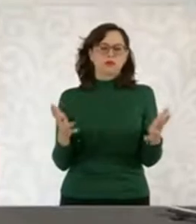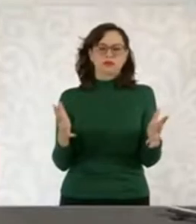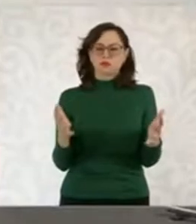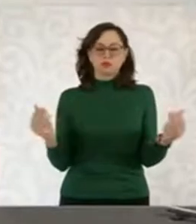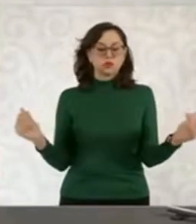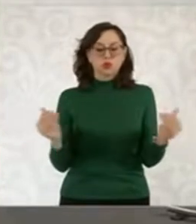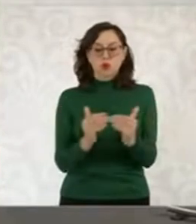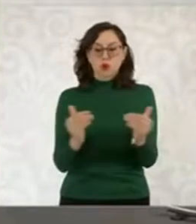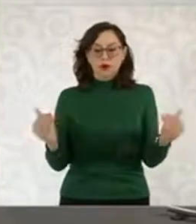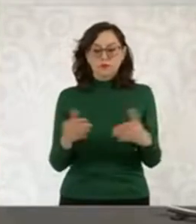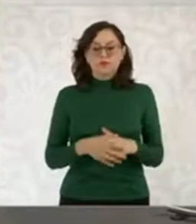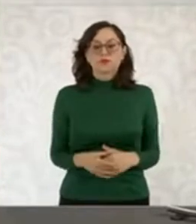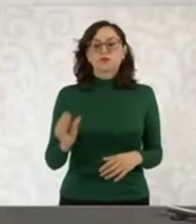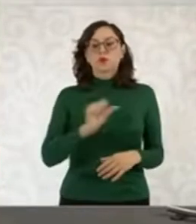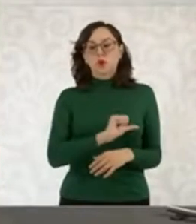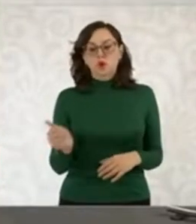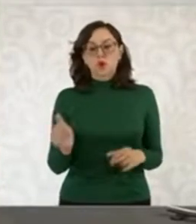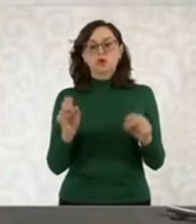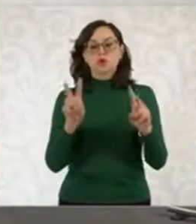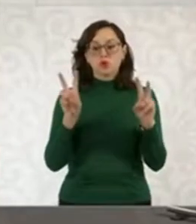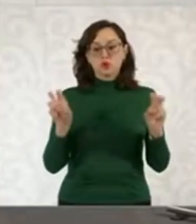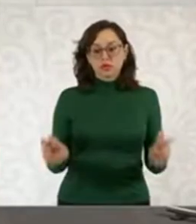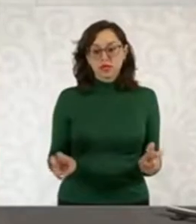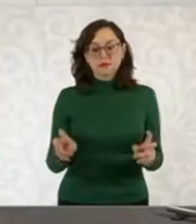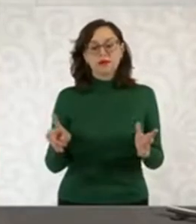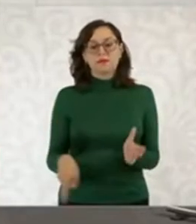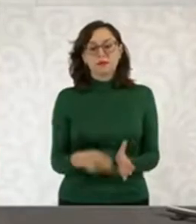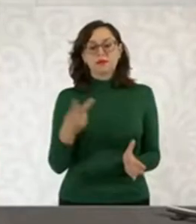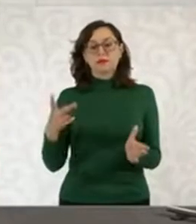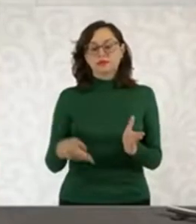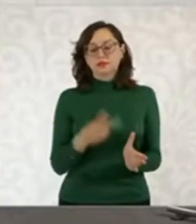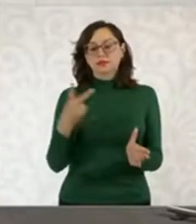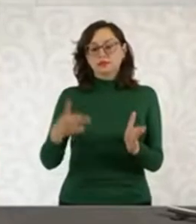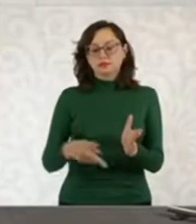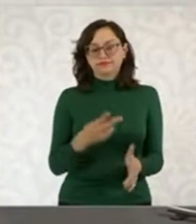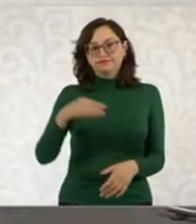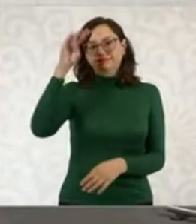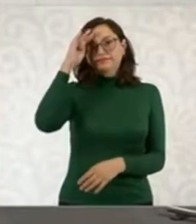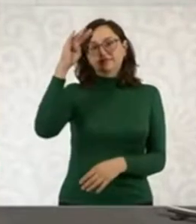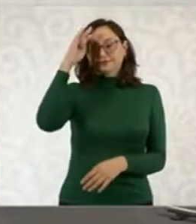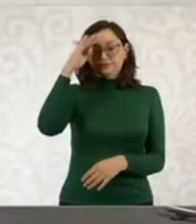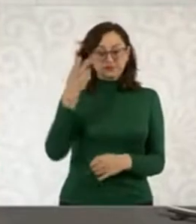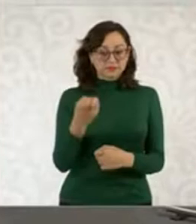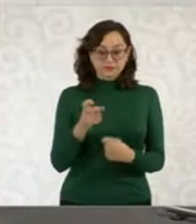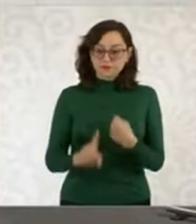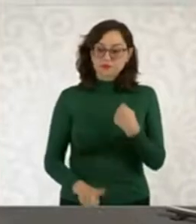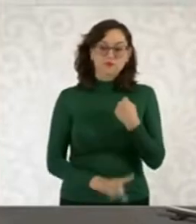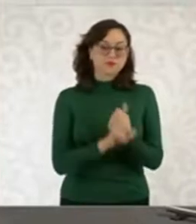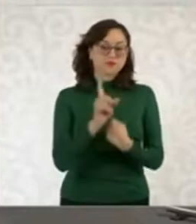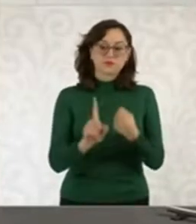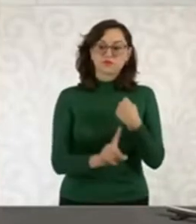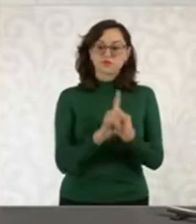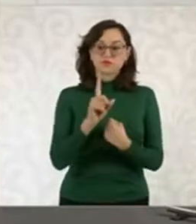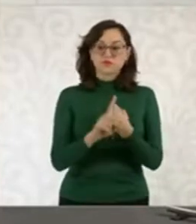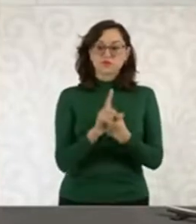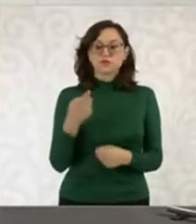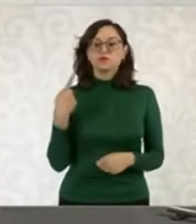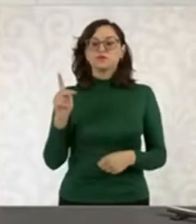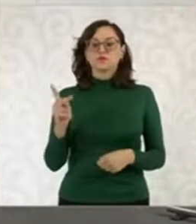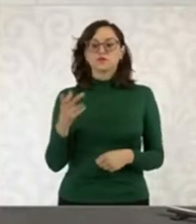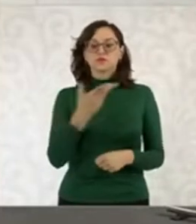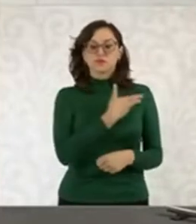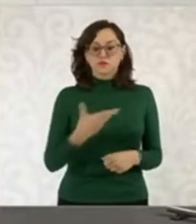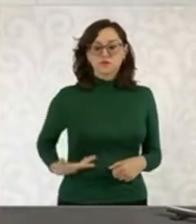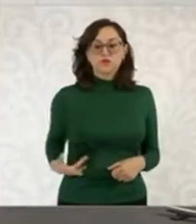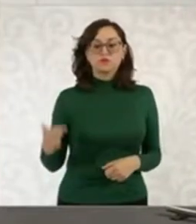los temas que durante mucho tiempo se mencionaba que iba a ser un problema y que gracias a la iniciativa de la presidenta